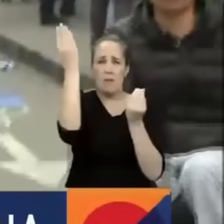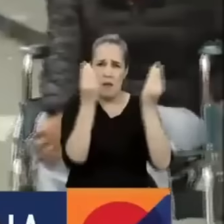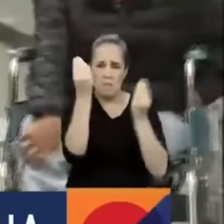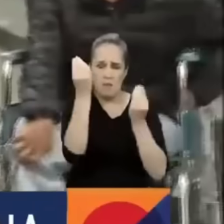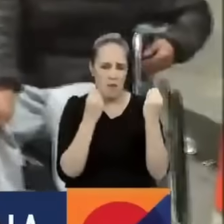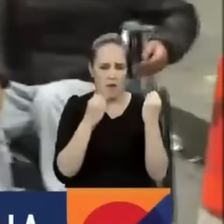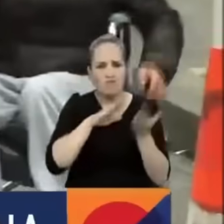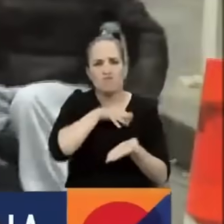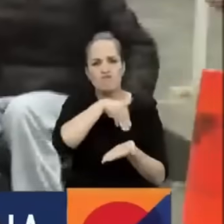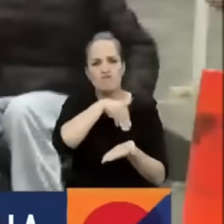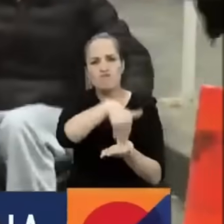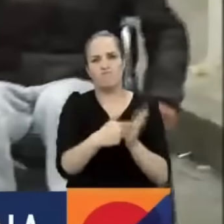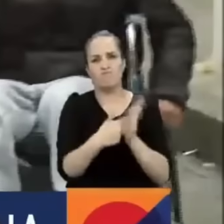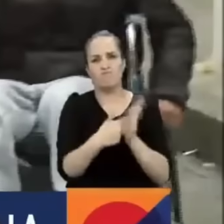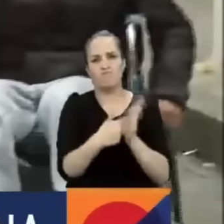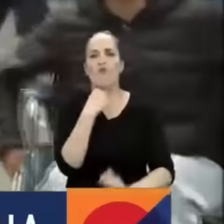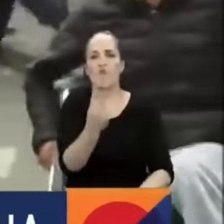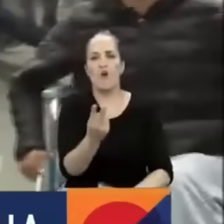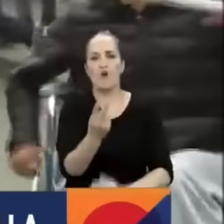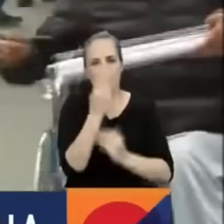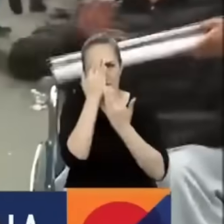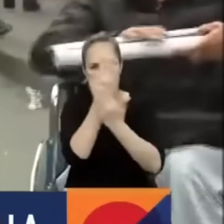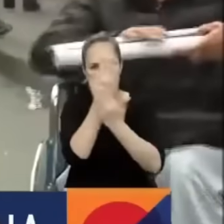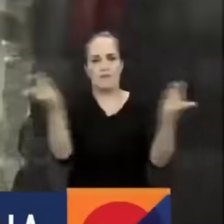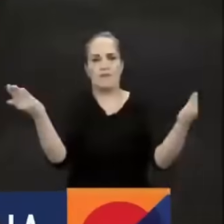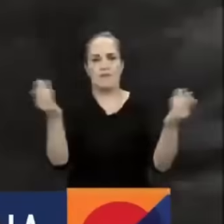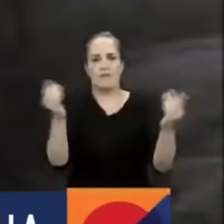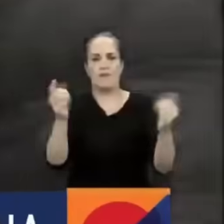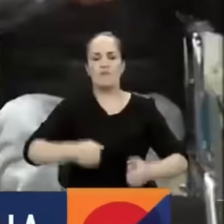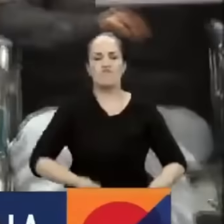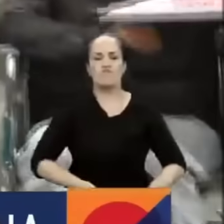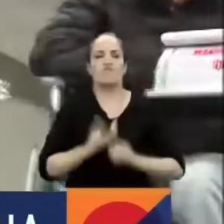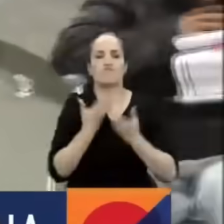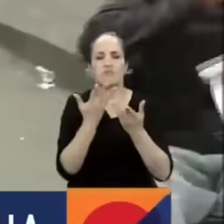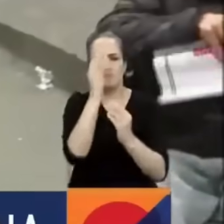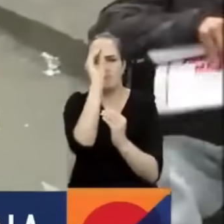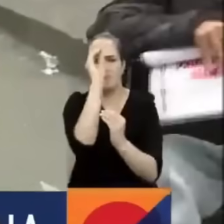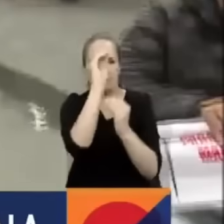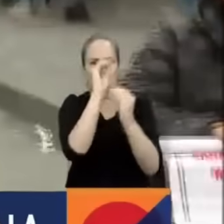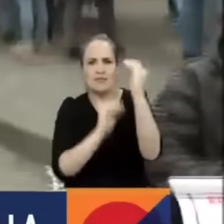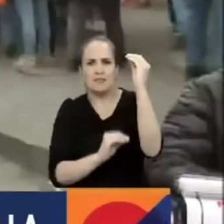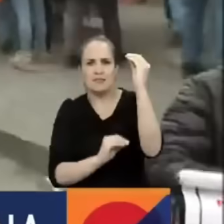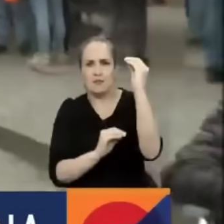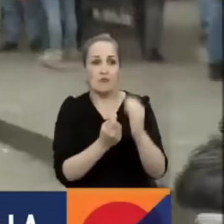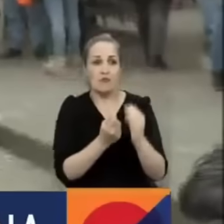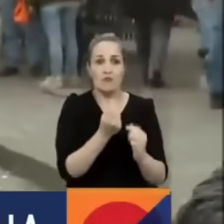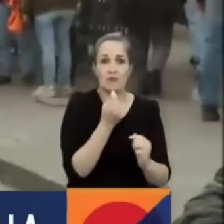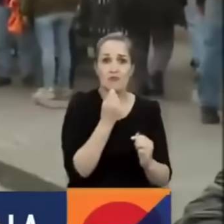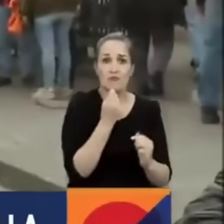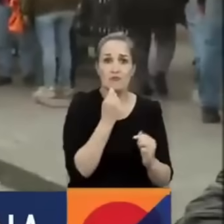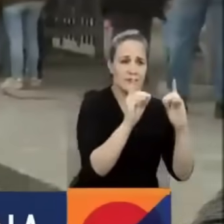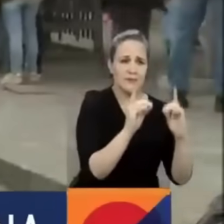a posicionar su voz y a manifestarse y sobre todo a rechazar la última decisión de la Corte